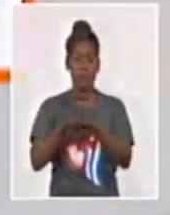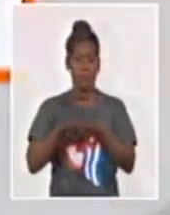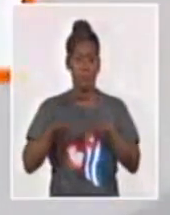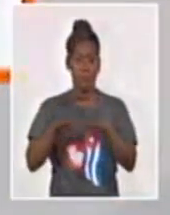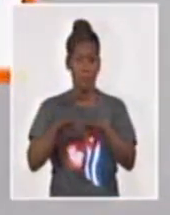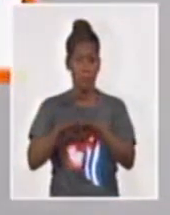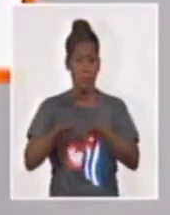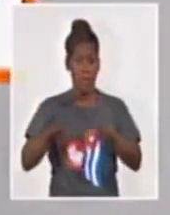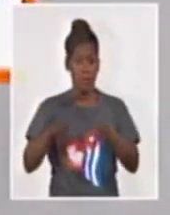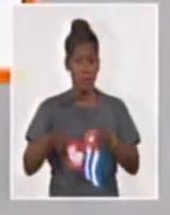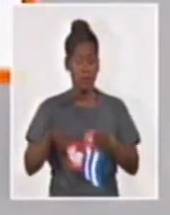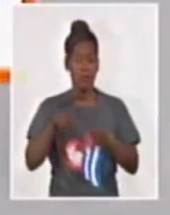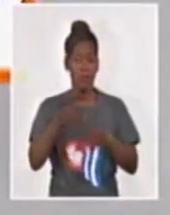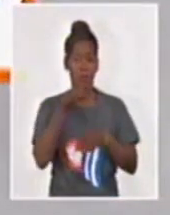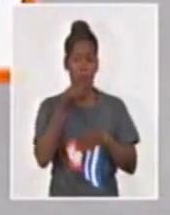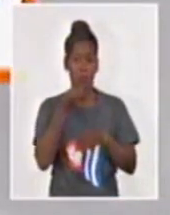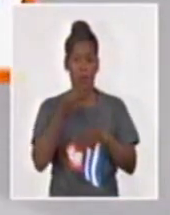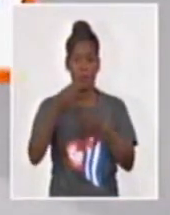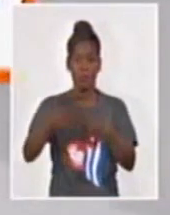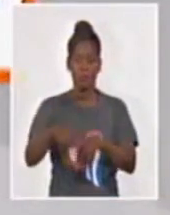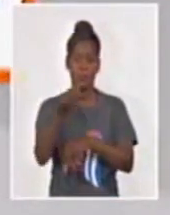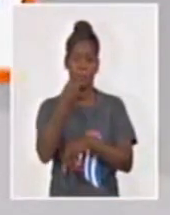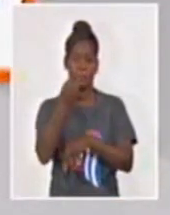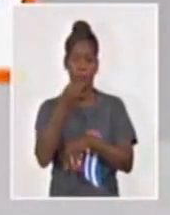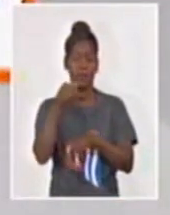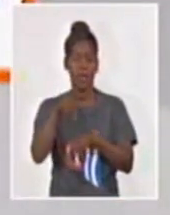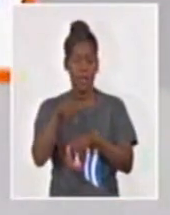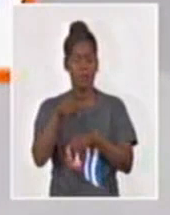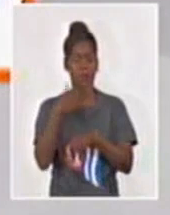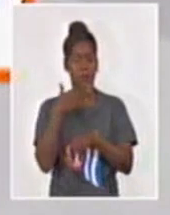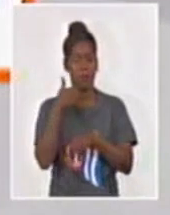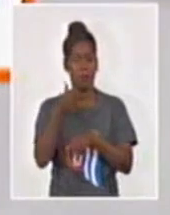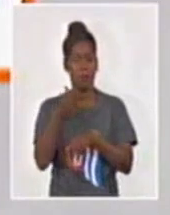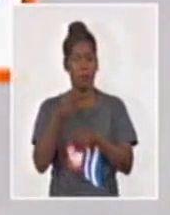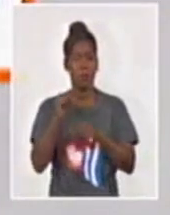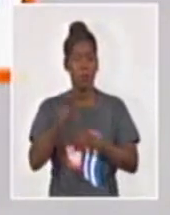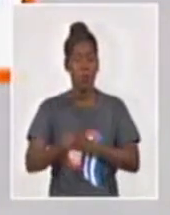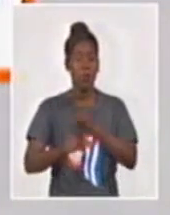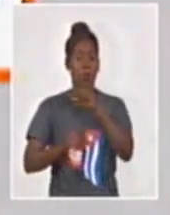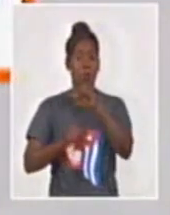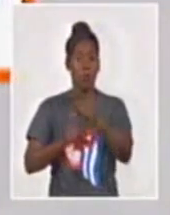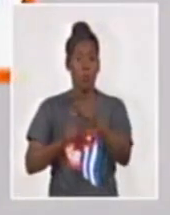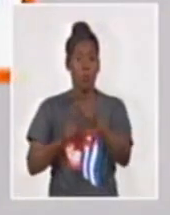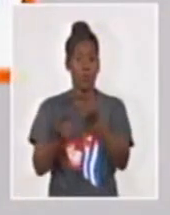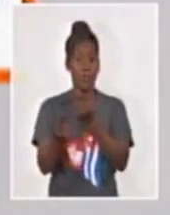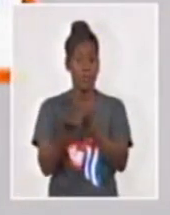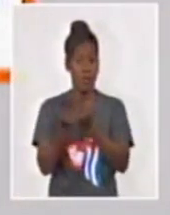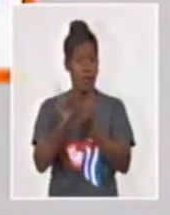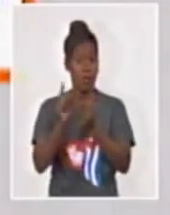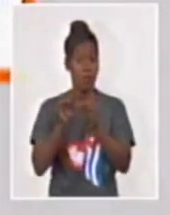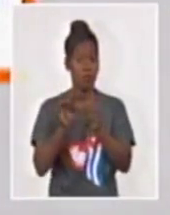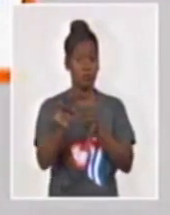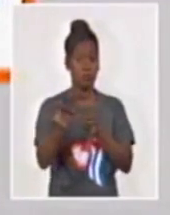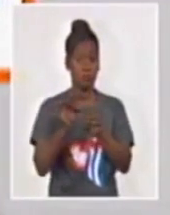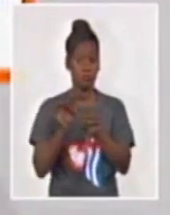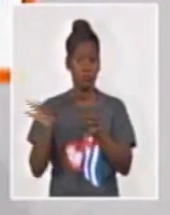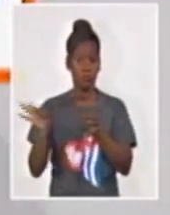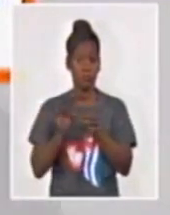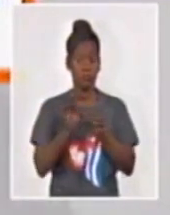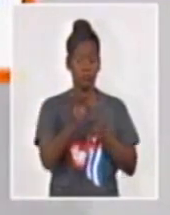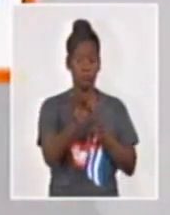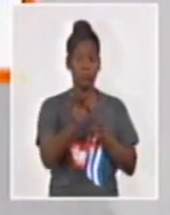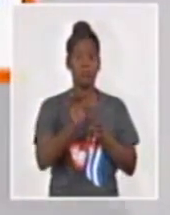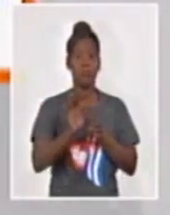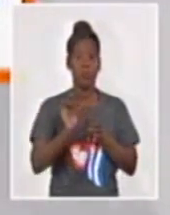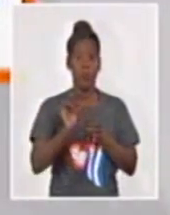también servicios de mensajería, ahora se incorpora esta modalidad que yo pienso que es necesario en estos momentos y también el pueblo lo está esperando, y el